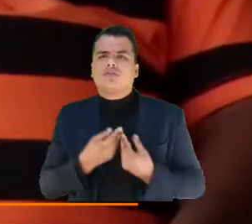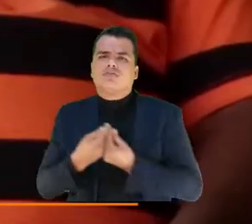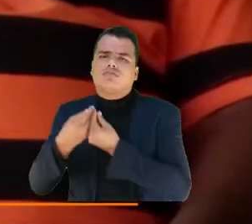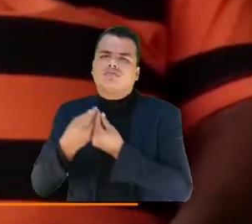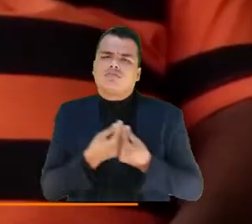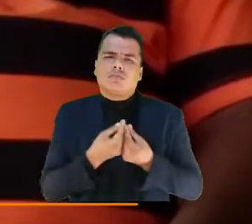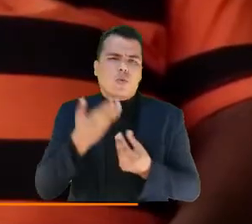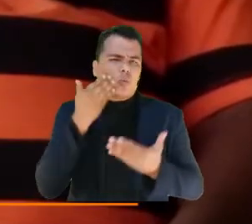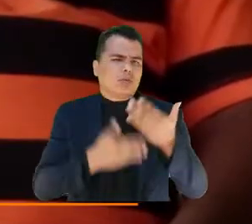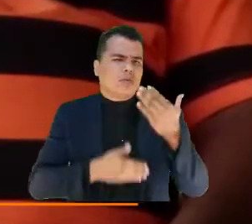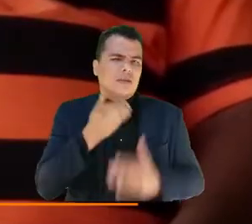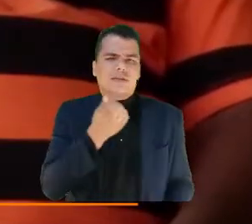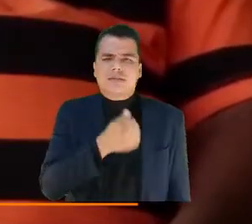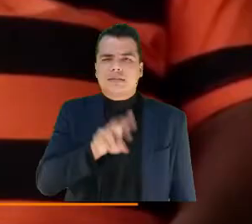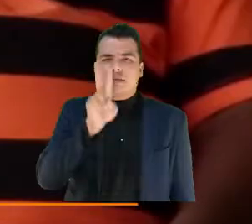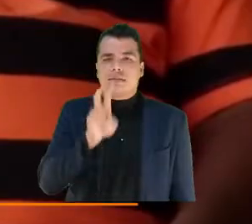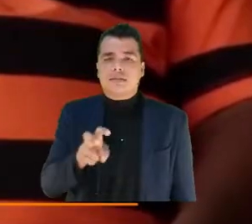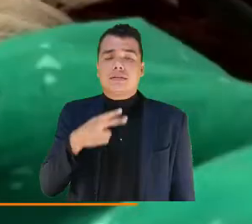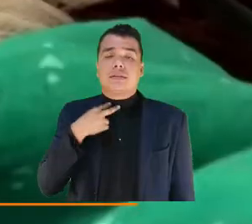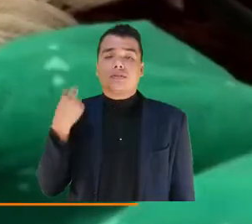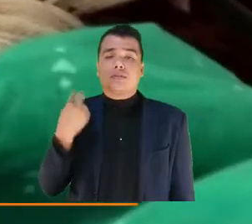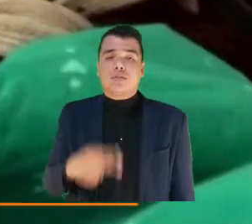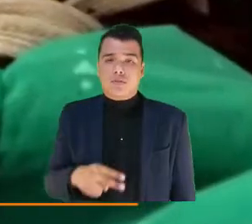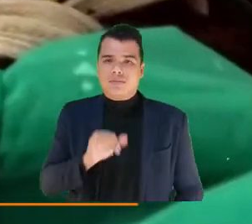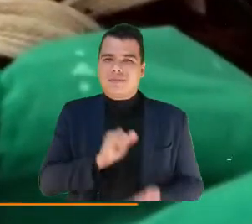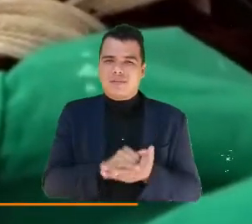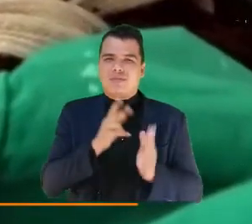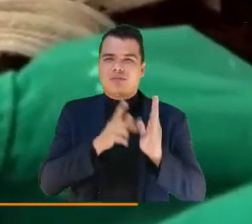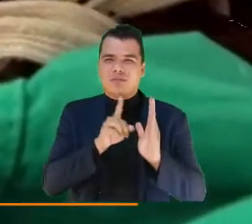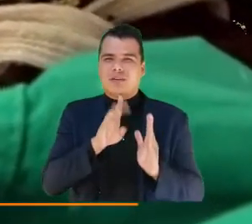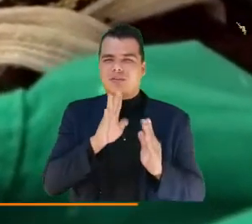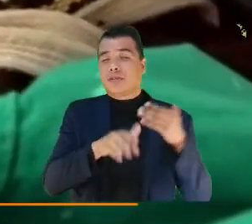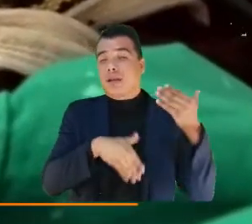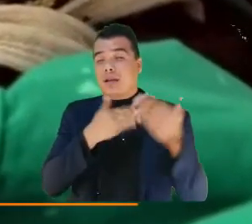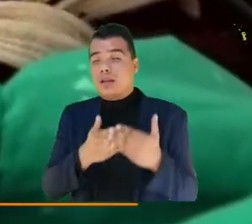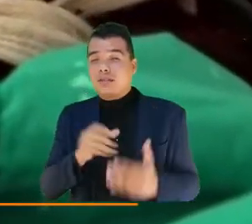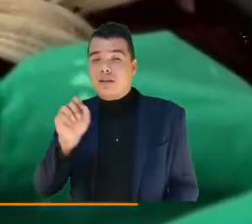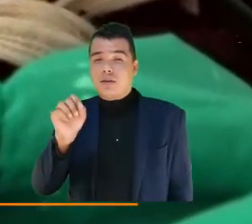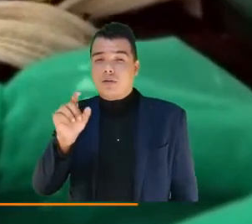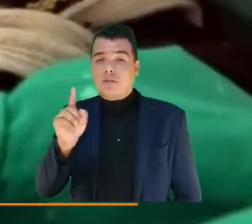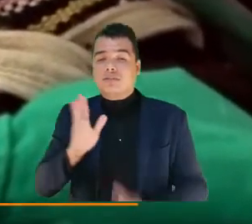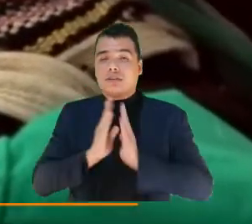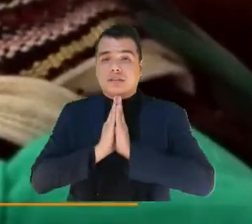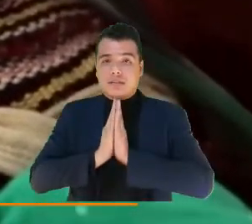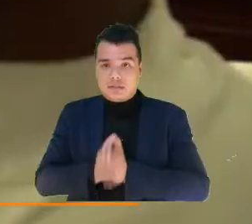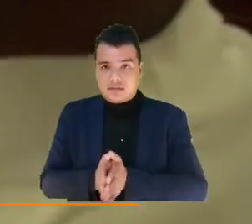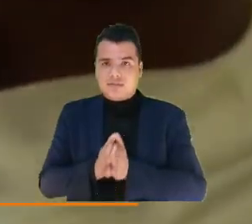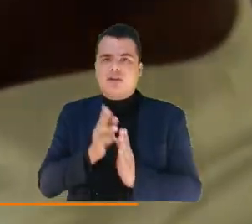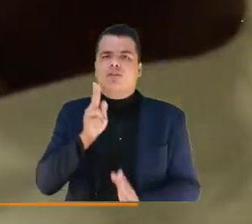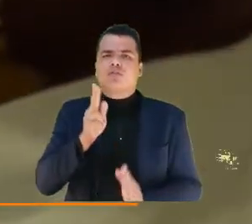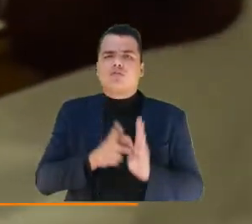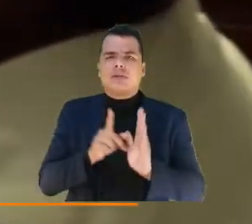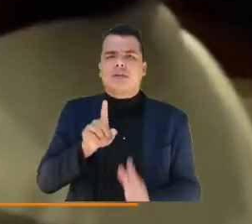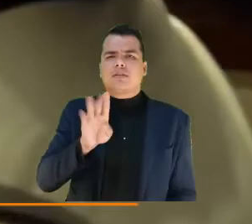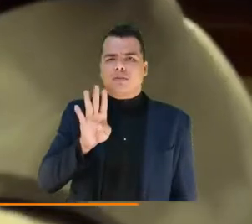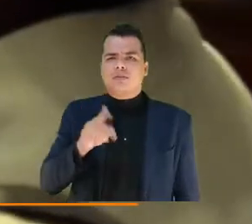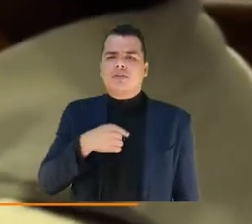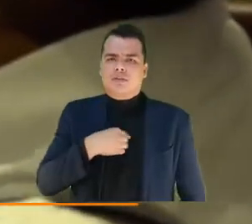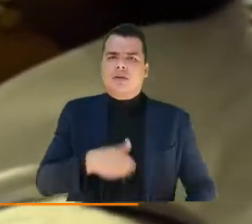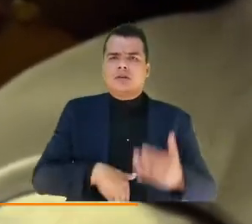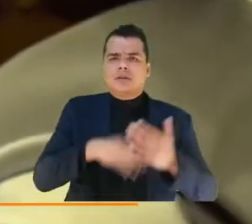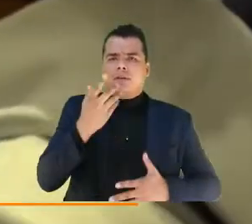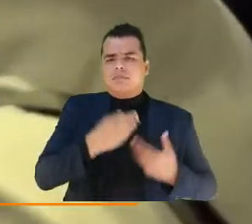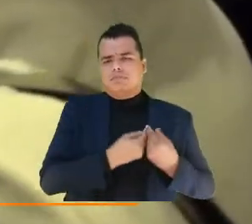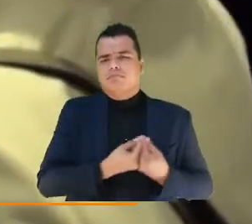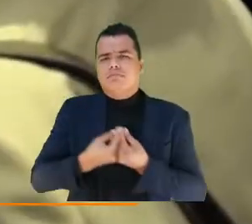movilización la empezamos el 17 de noviembre del mismo año y la terminamos el 11 de diciembre del mismo año. Yo salí ese día de